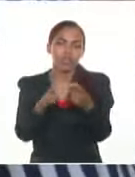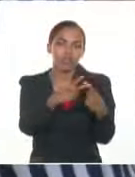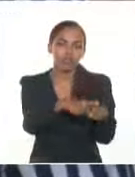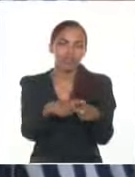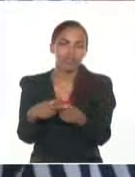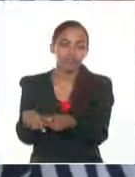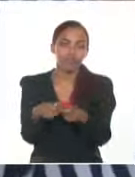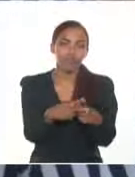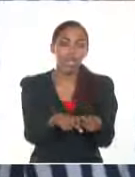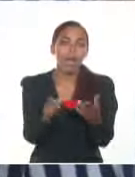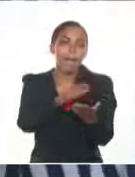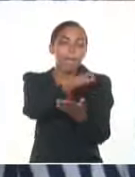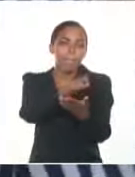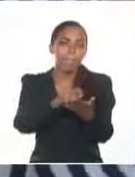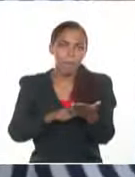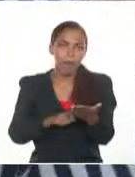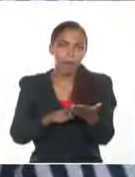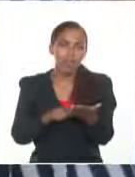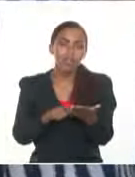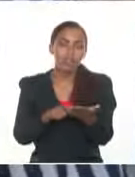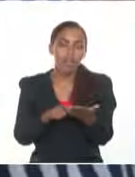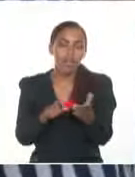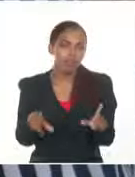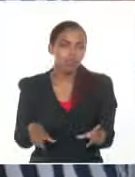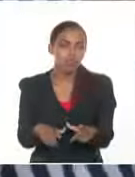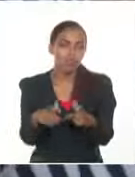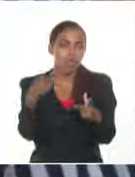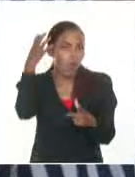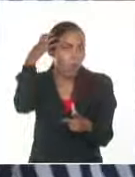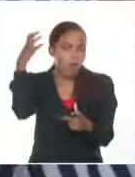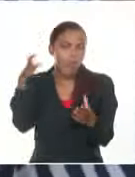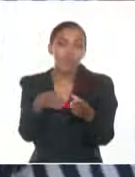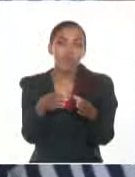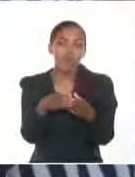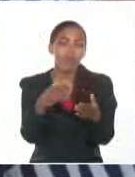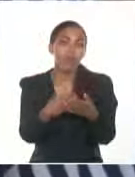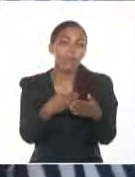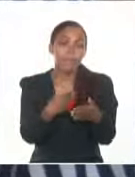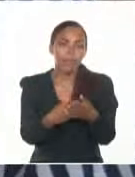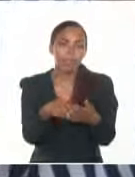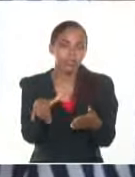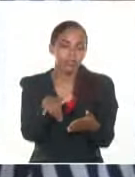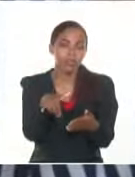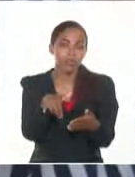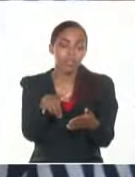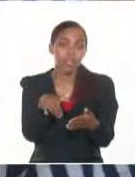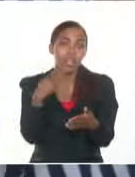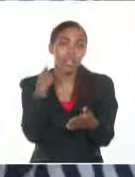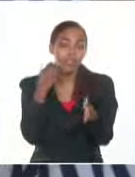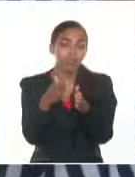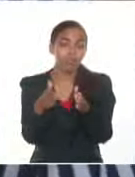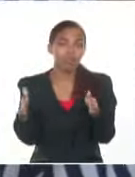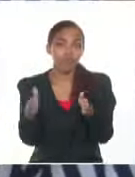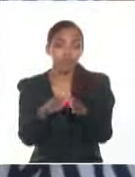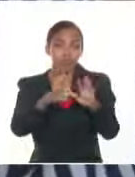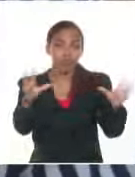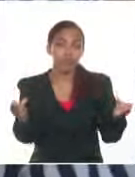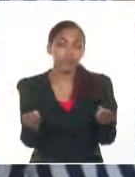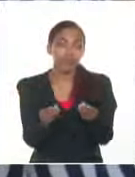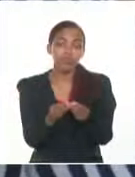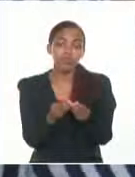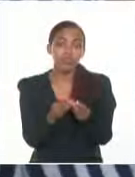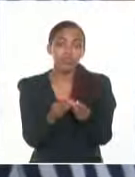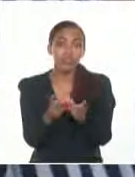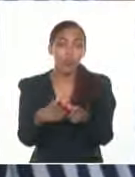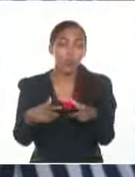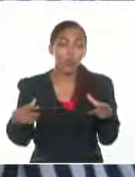está listo a nivel de gobierno y a nivel de grupo empresarial, y en el resto del año se debe recuperar la mayor cantidad, excepto